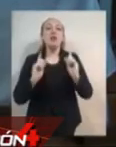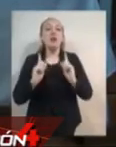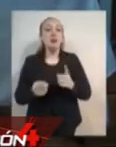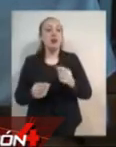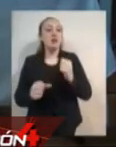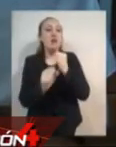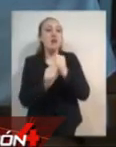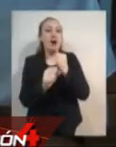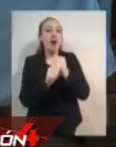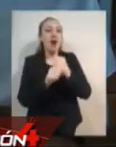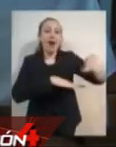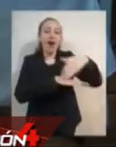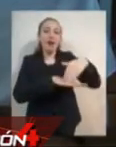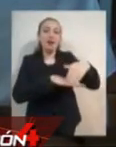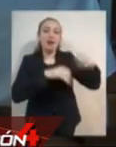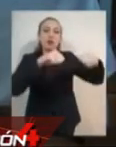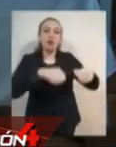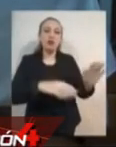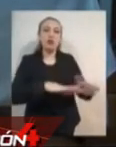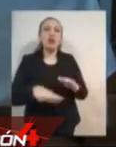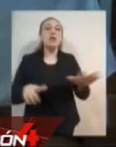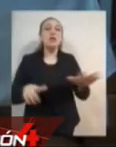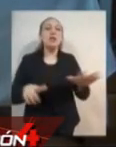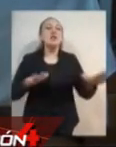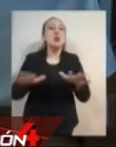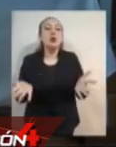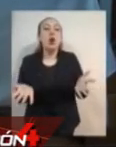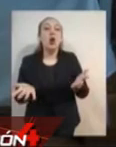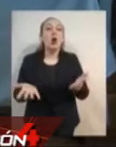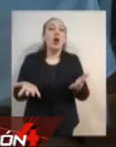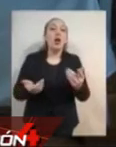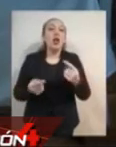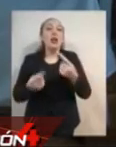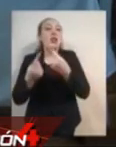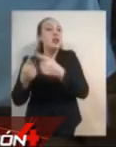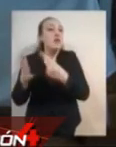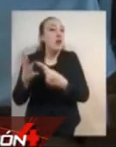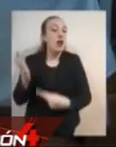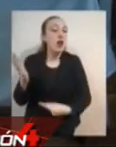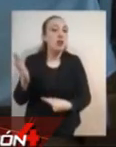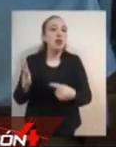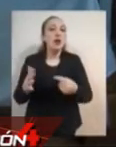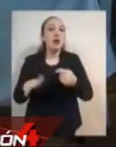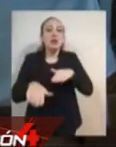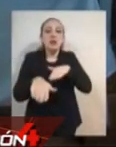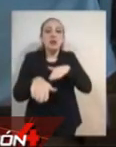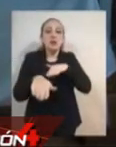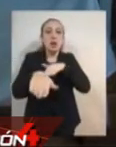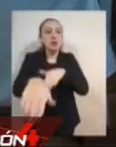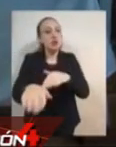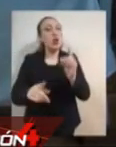y esta situación que va a generar ciertos inconvenientes en el tránsito está